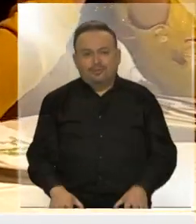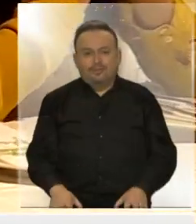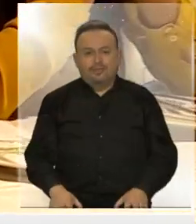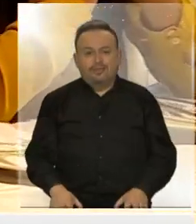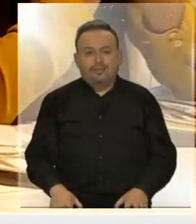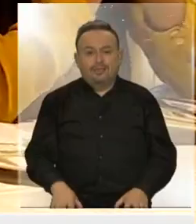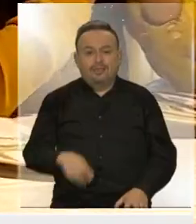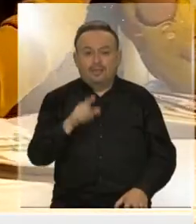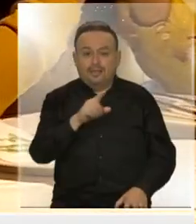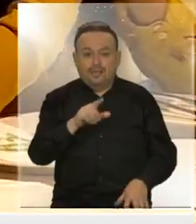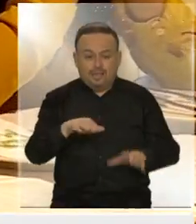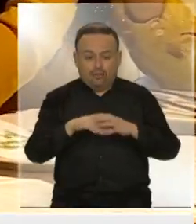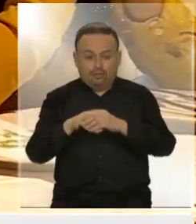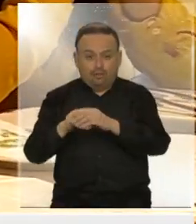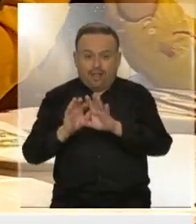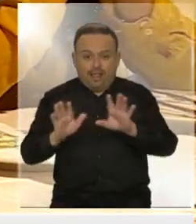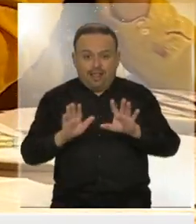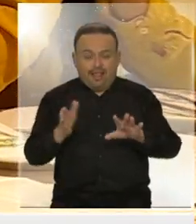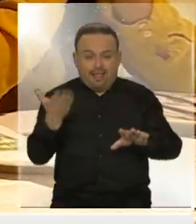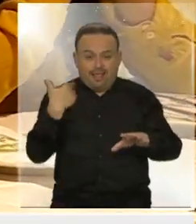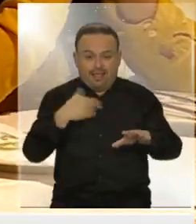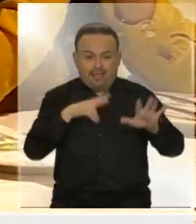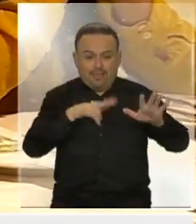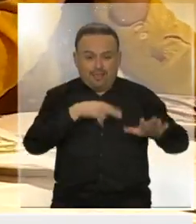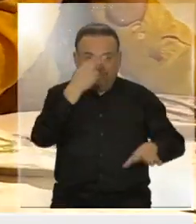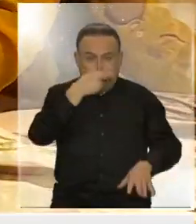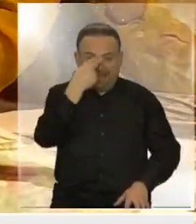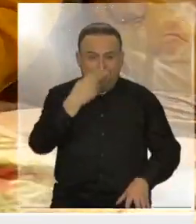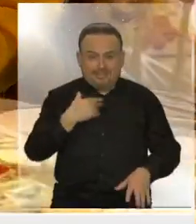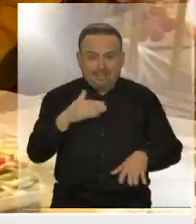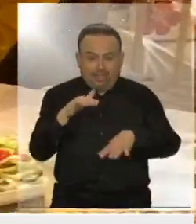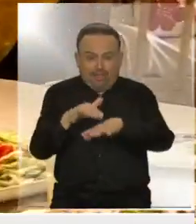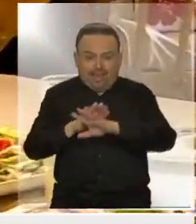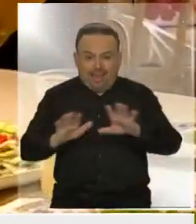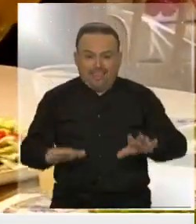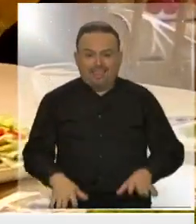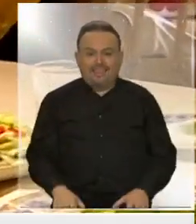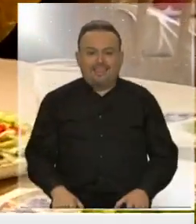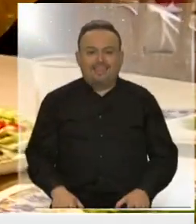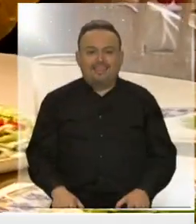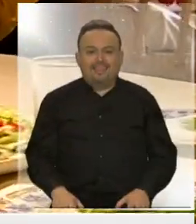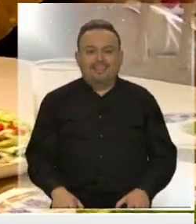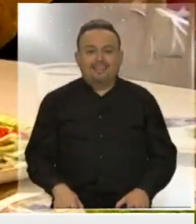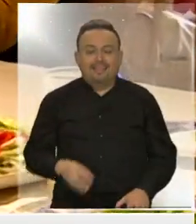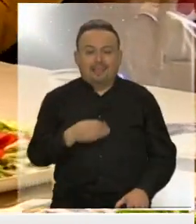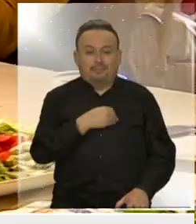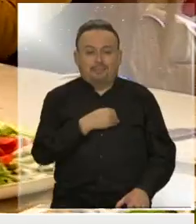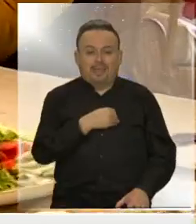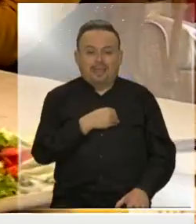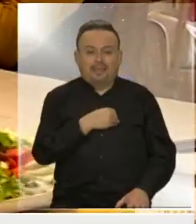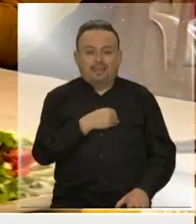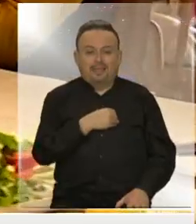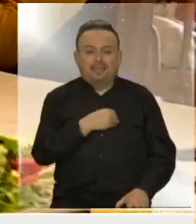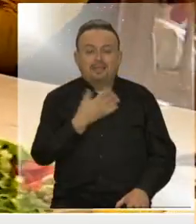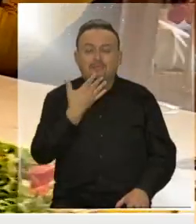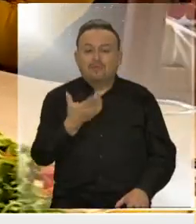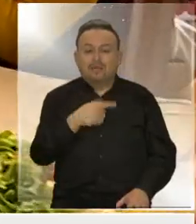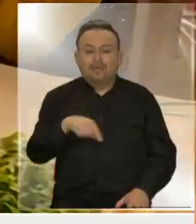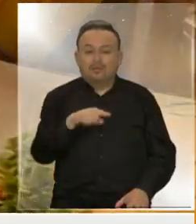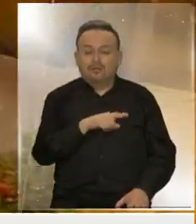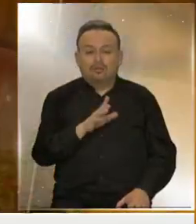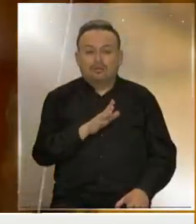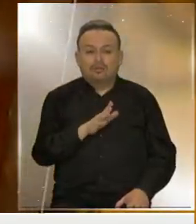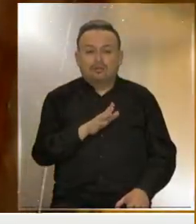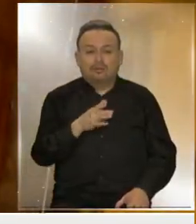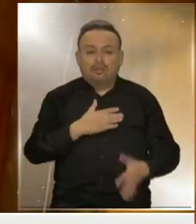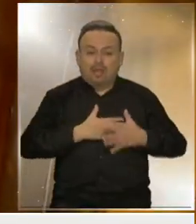Mira, no nos habíamos tocado, mamá, desde el 18 de marzo. Me da pena, porque todos